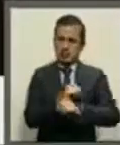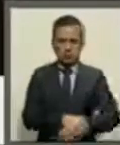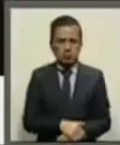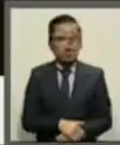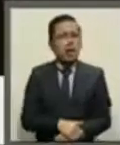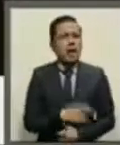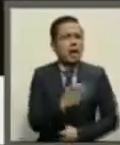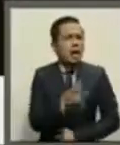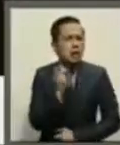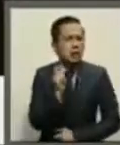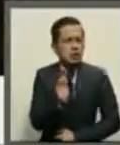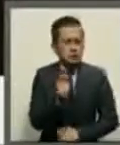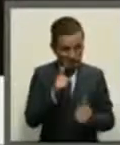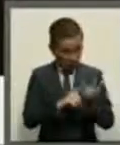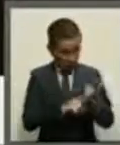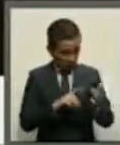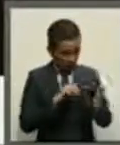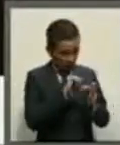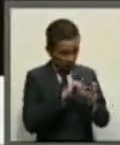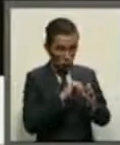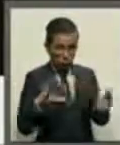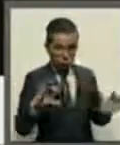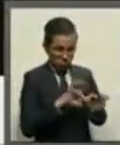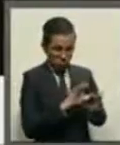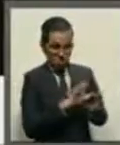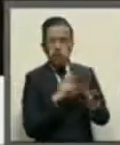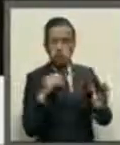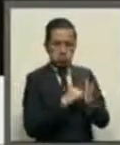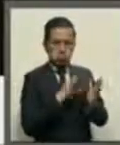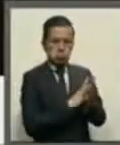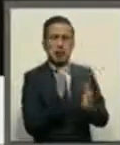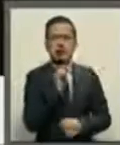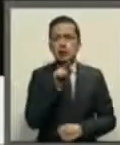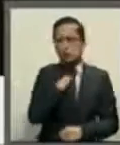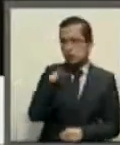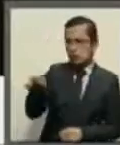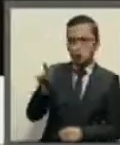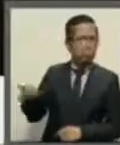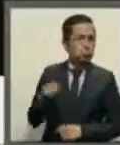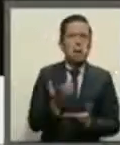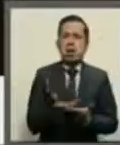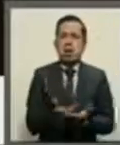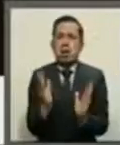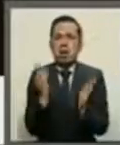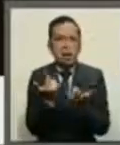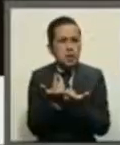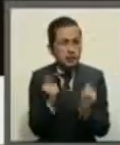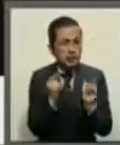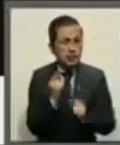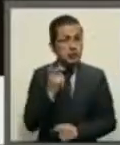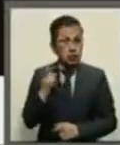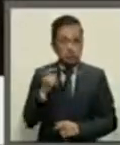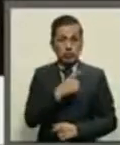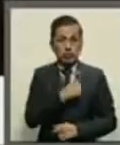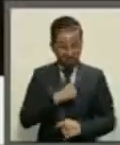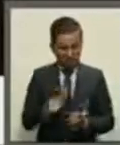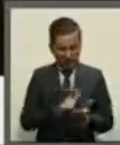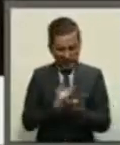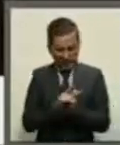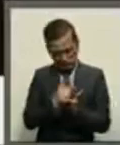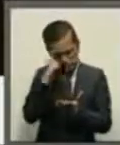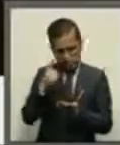dentro de los criterios de este artículo es público y estará regulado por la ley de la materia, en donde deberá